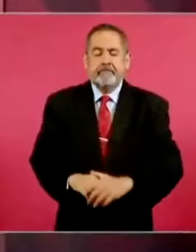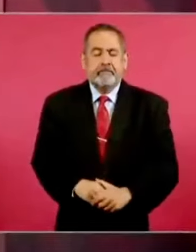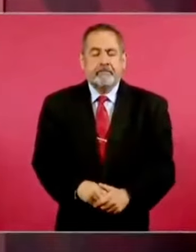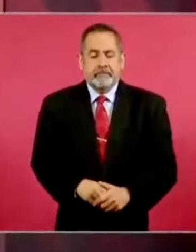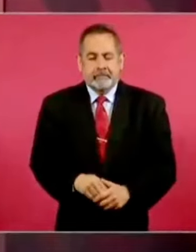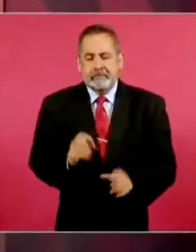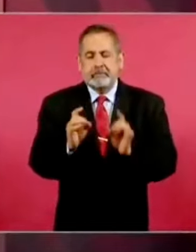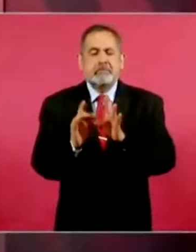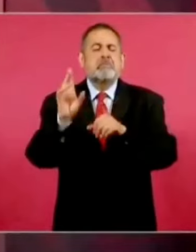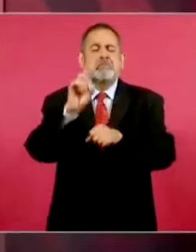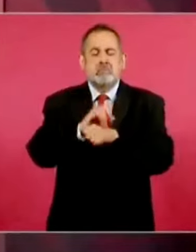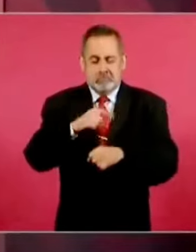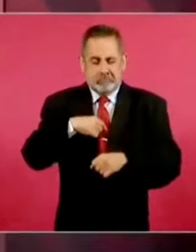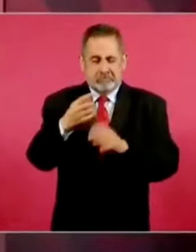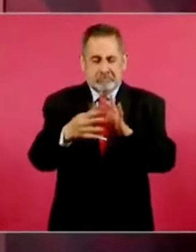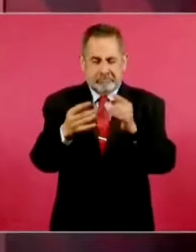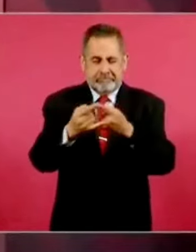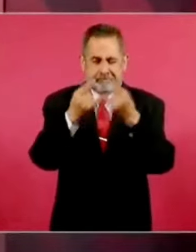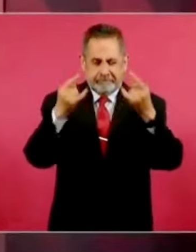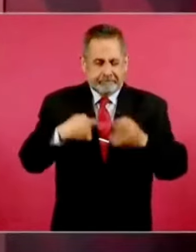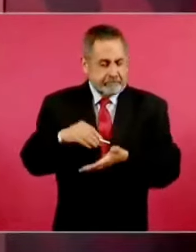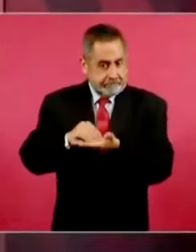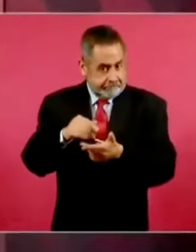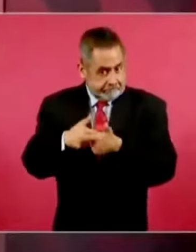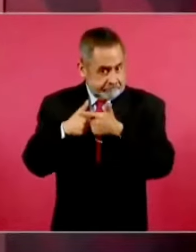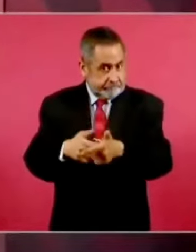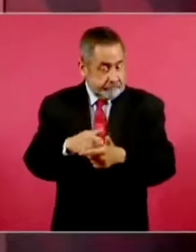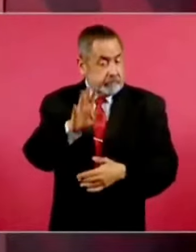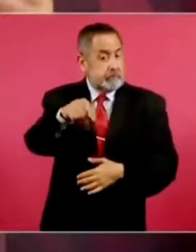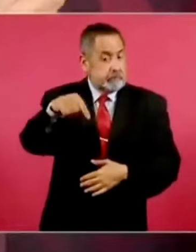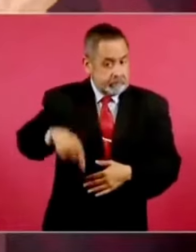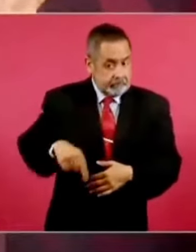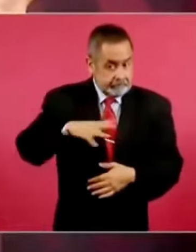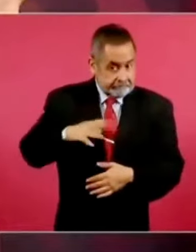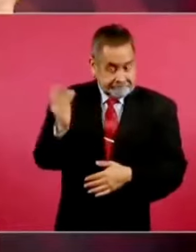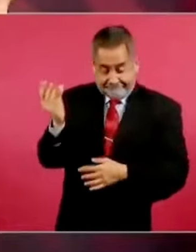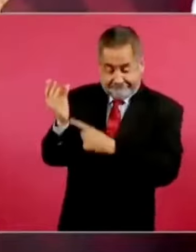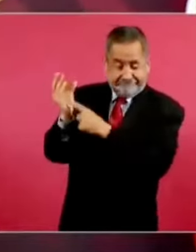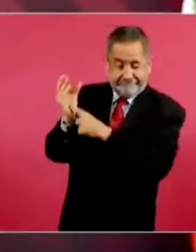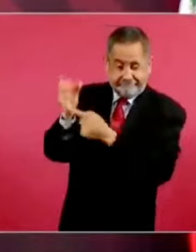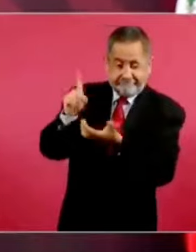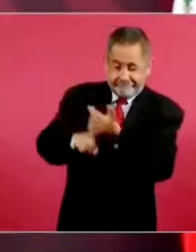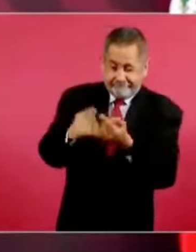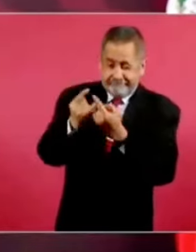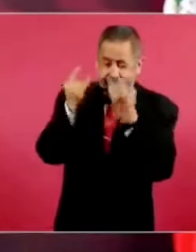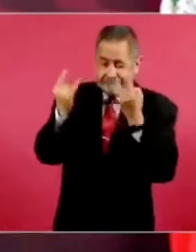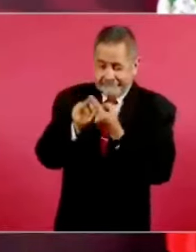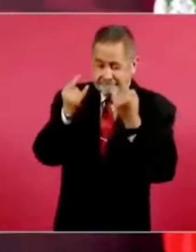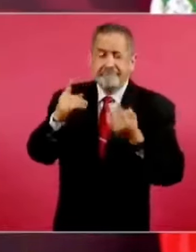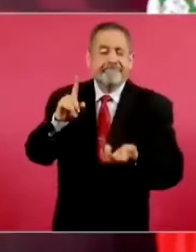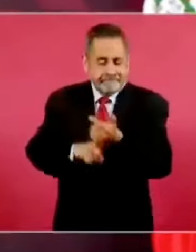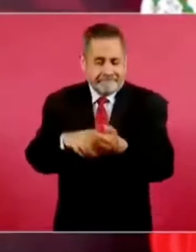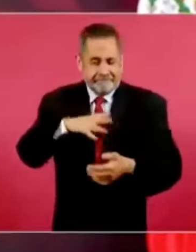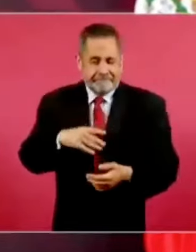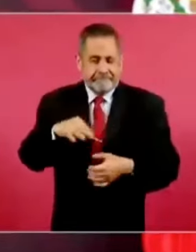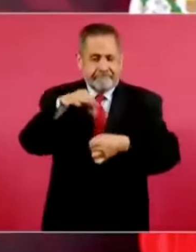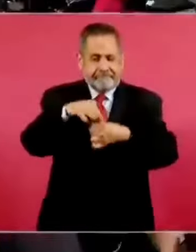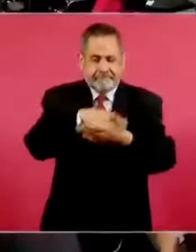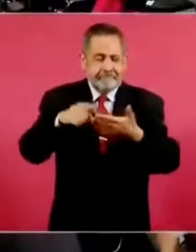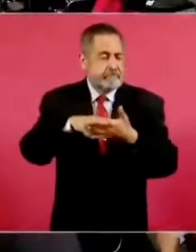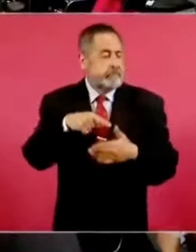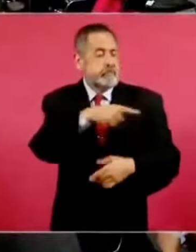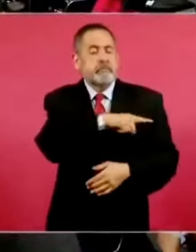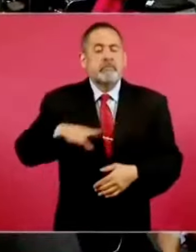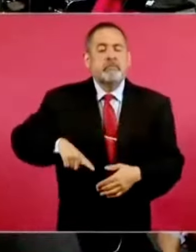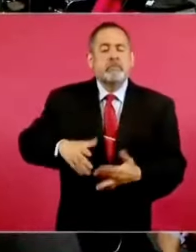algún día les voy a contar, no, les voy a seguir contando, además aquí hay, ¿eh?, mucho de eso, de lo que son las elecciones de Estado.